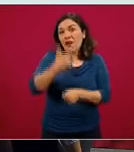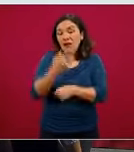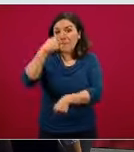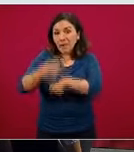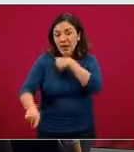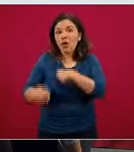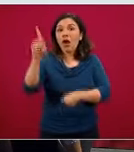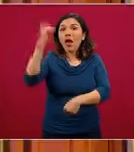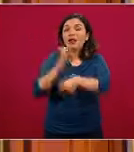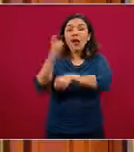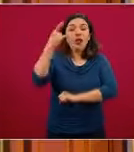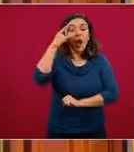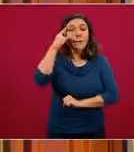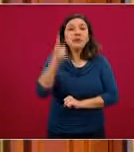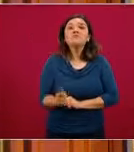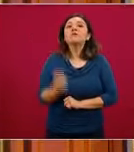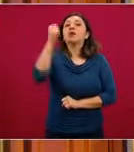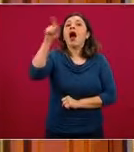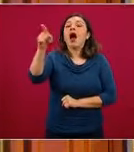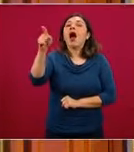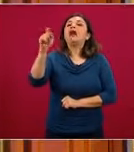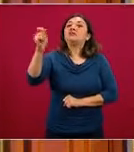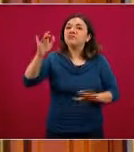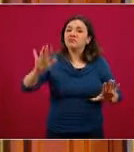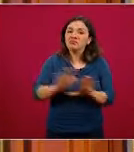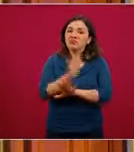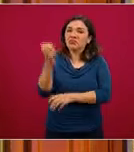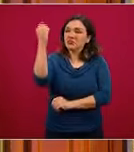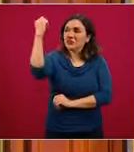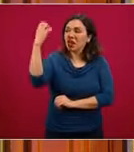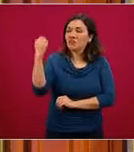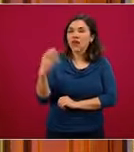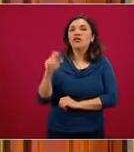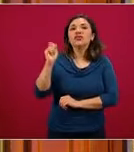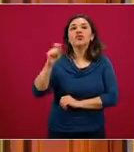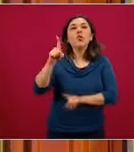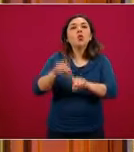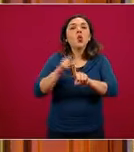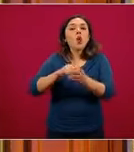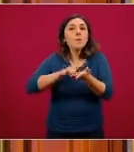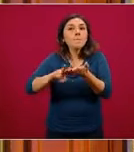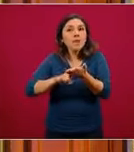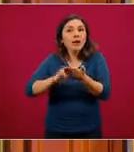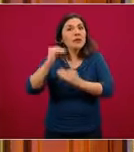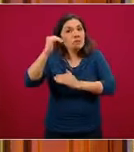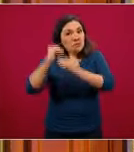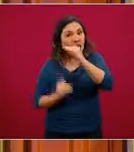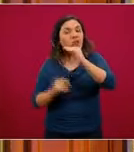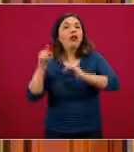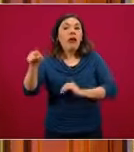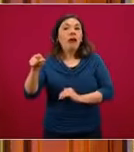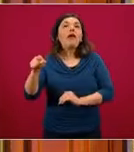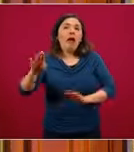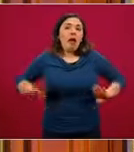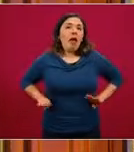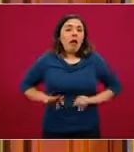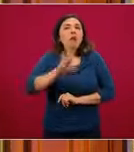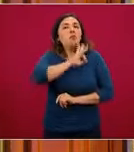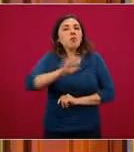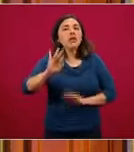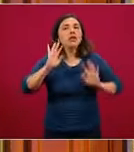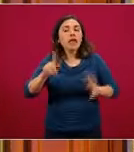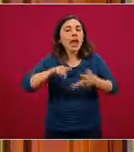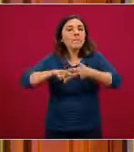estado de Campeche es el primer estado en pasar a un nivel de riesgo bajo, lo cual va a permitir que empiecen